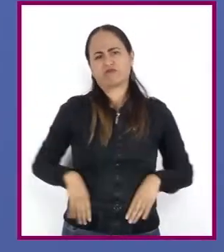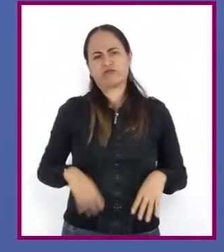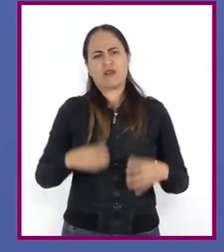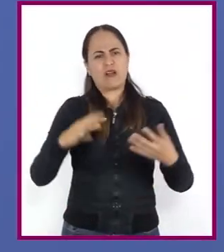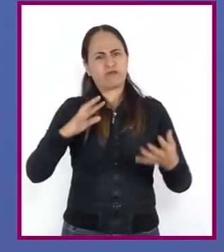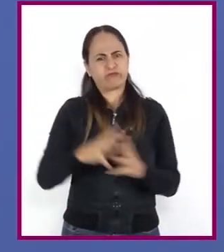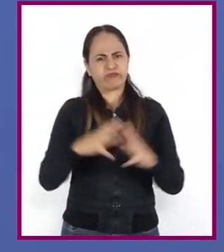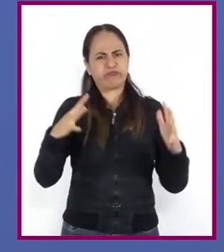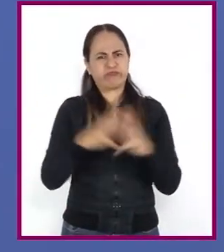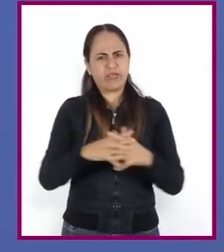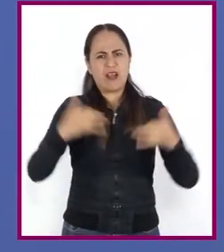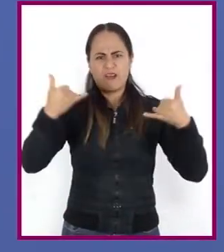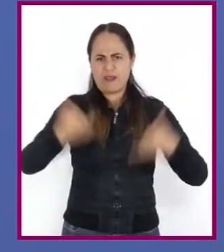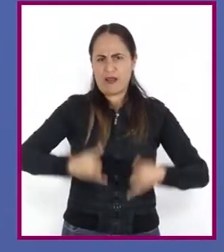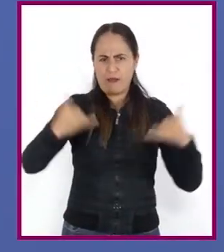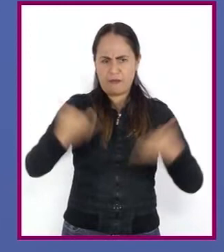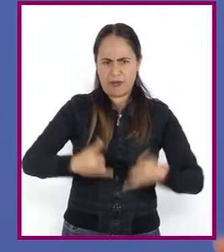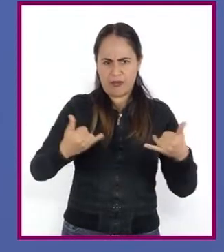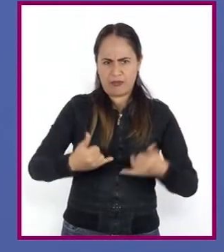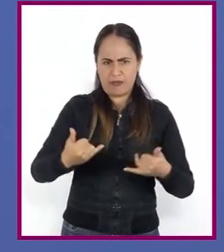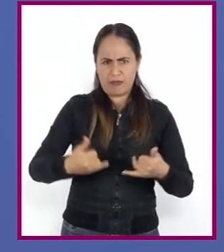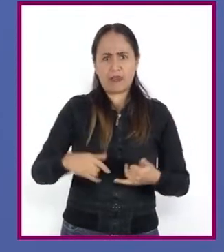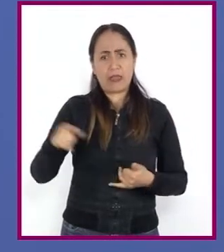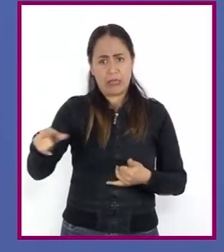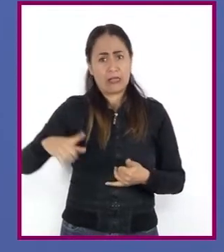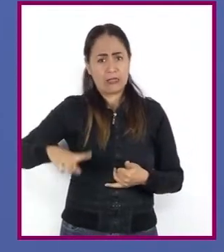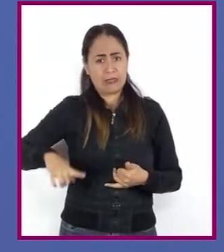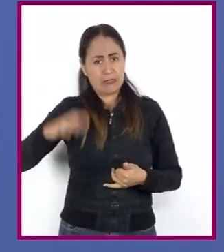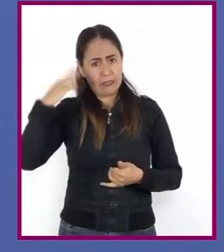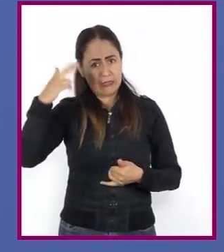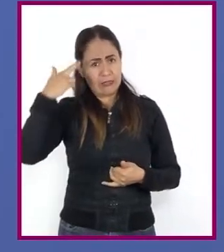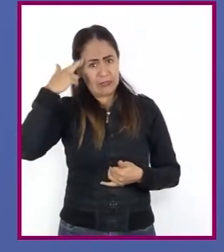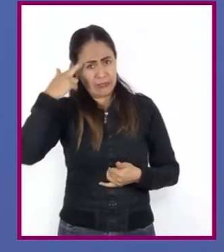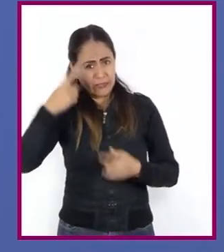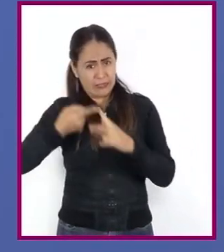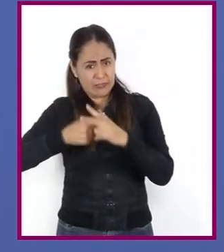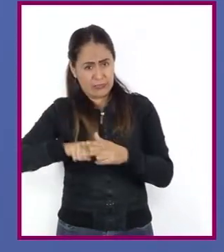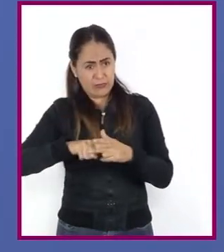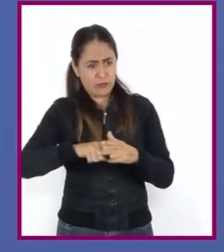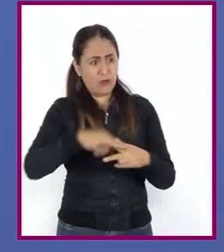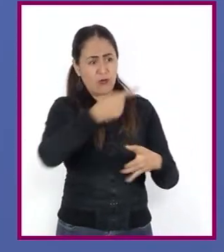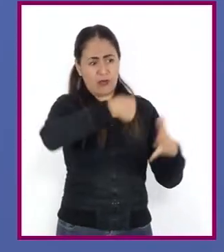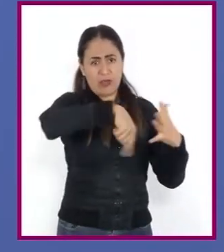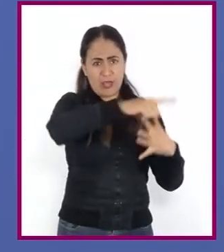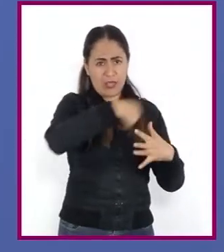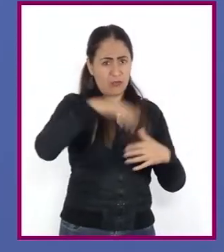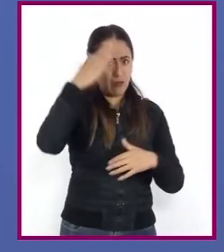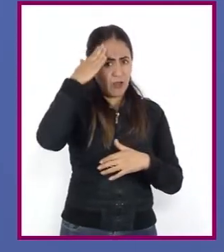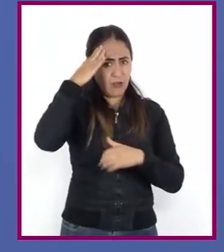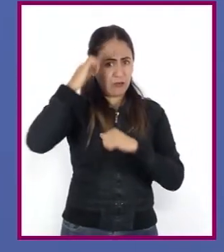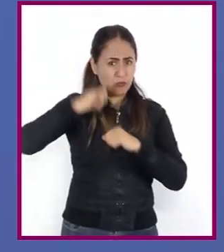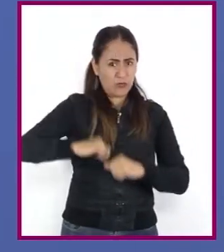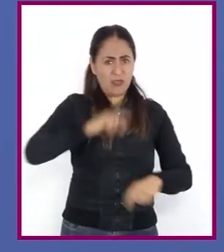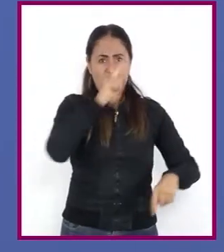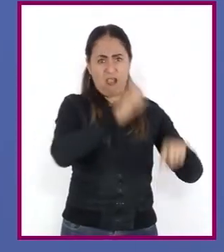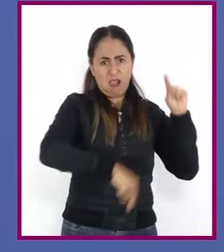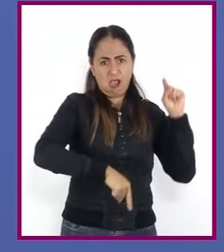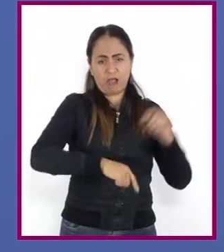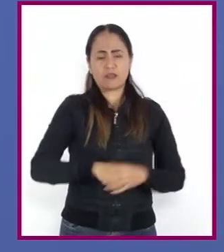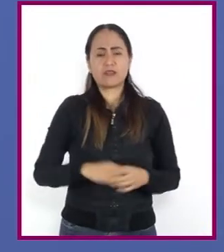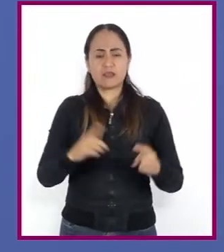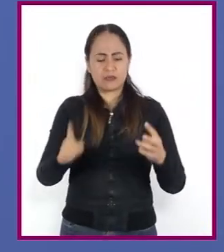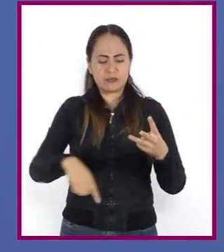que terminó por derrocar la autoridad eclesiástica. Inciso C,